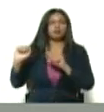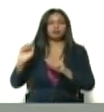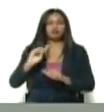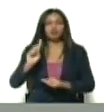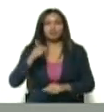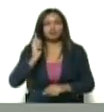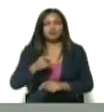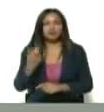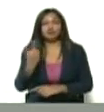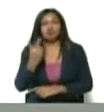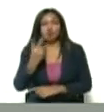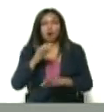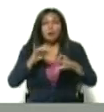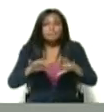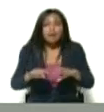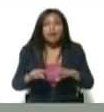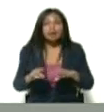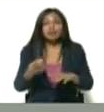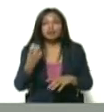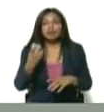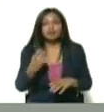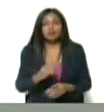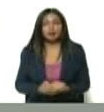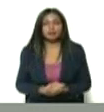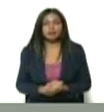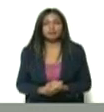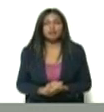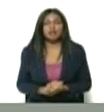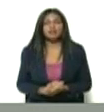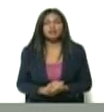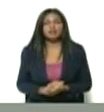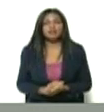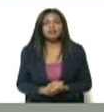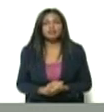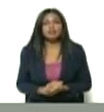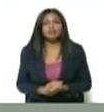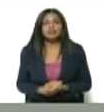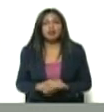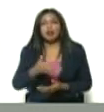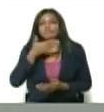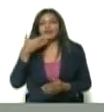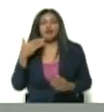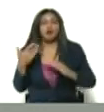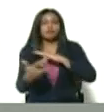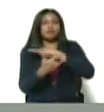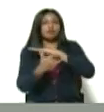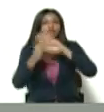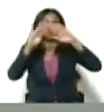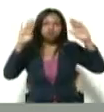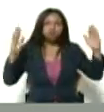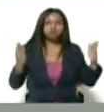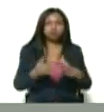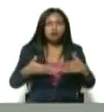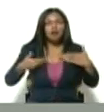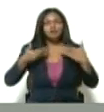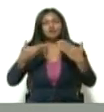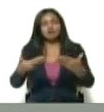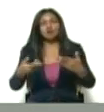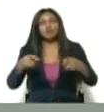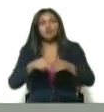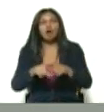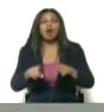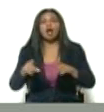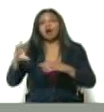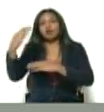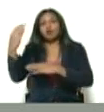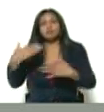dos máquinas de la mayor tecnología del mundo que le van a aportar al pueblo de Colombia